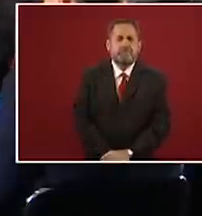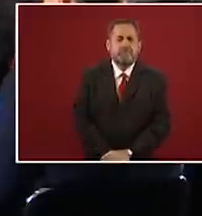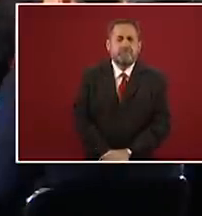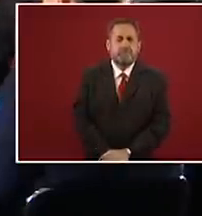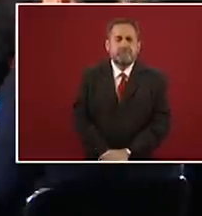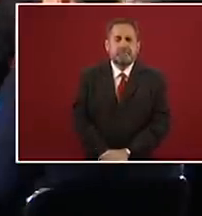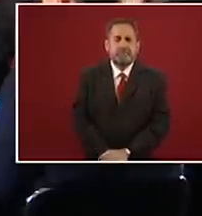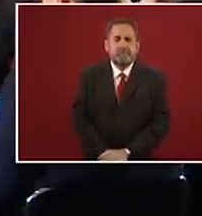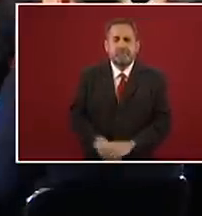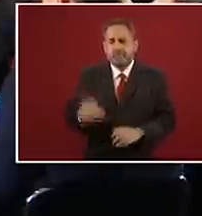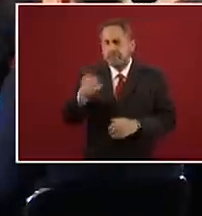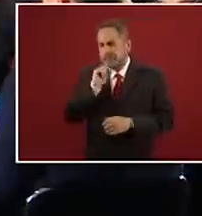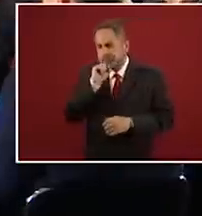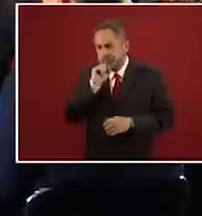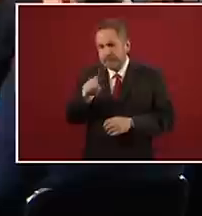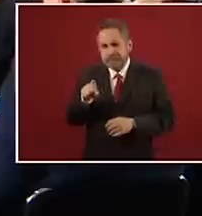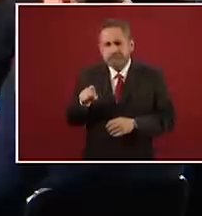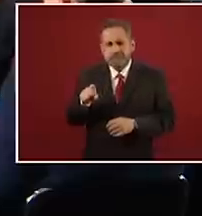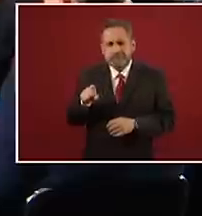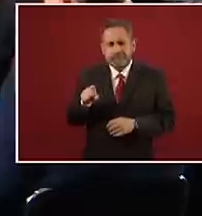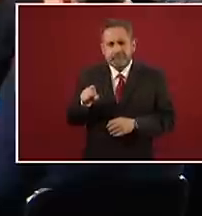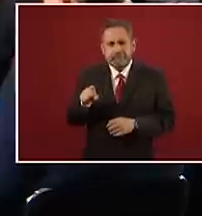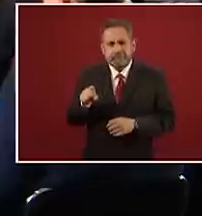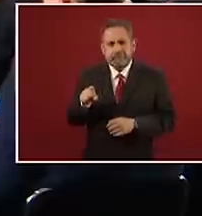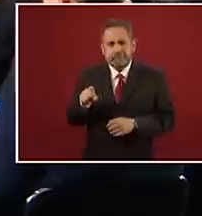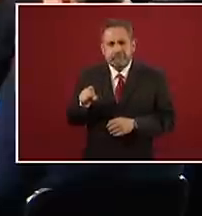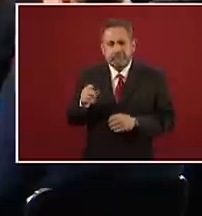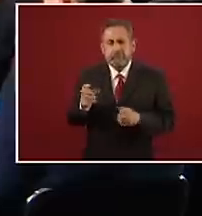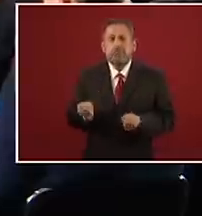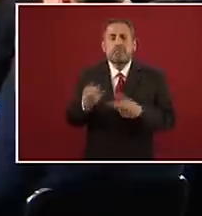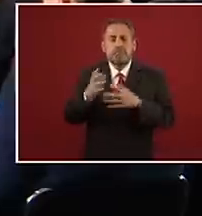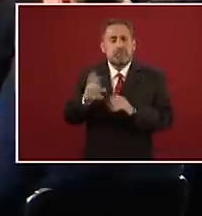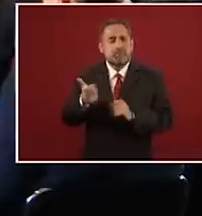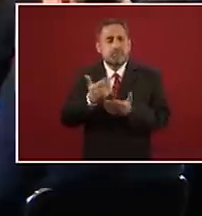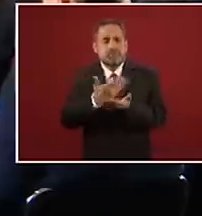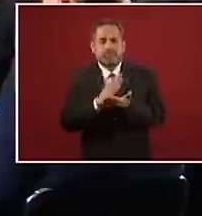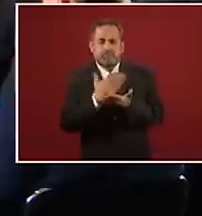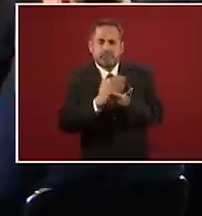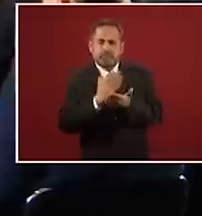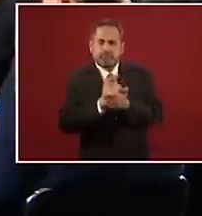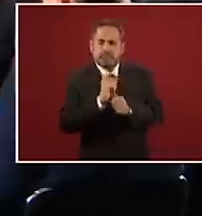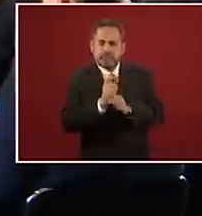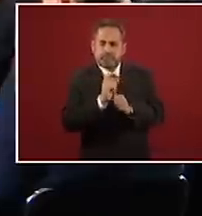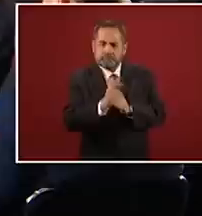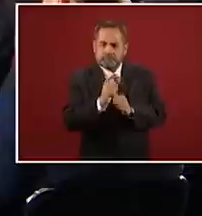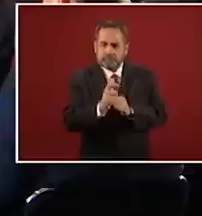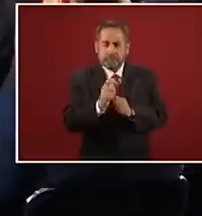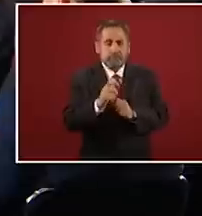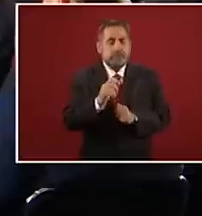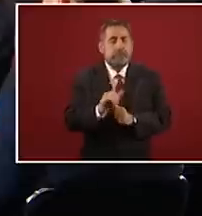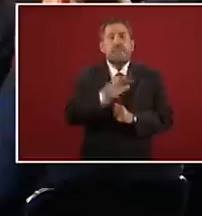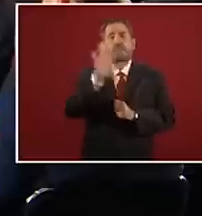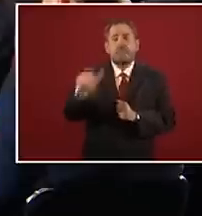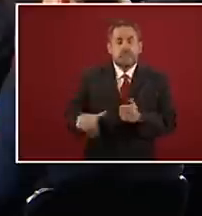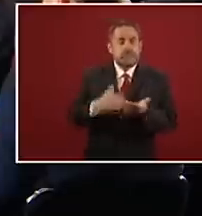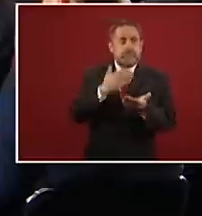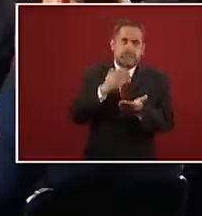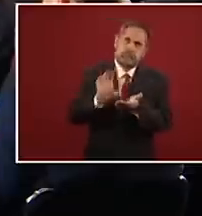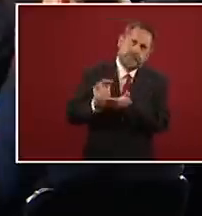Y también, ¿cuánto se ha pagado y cuánto se iba a terminar